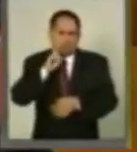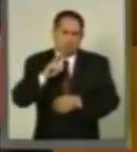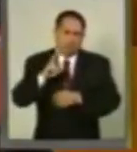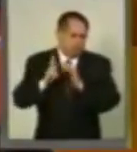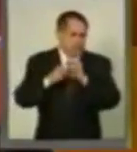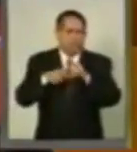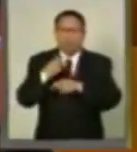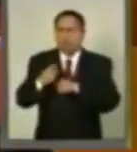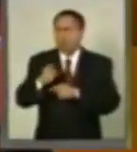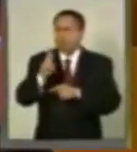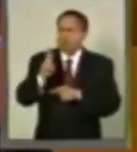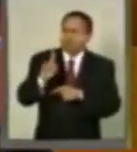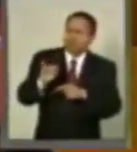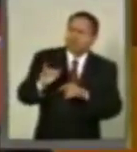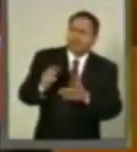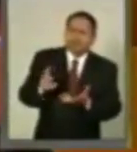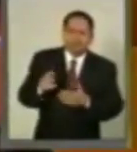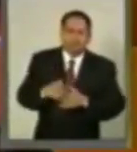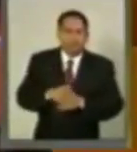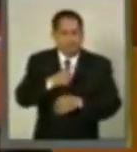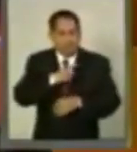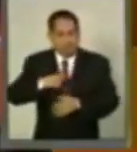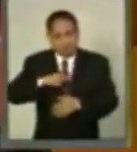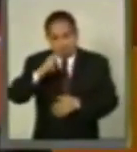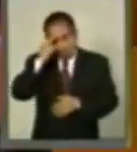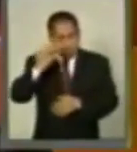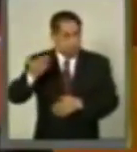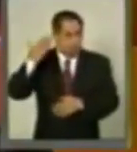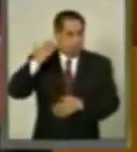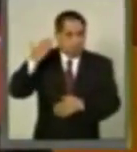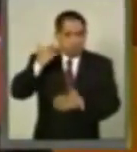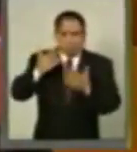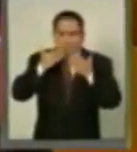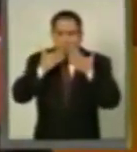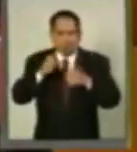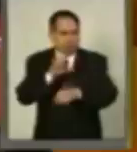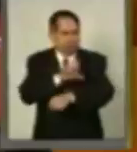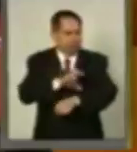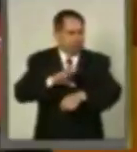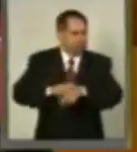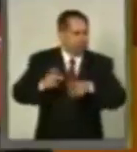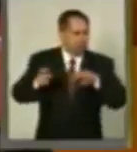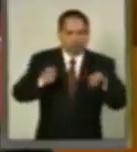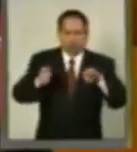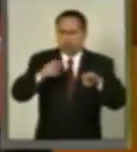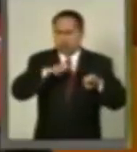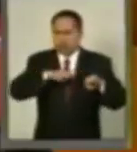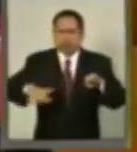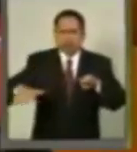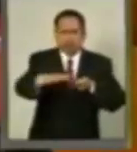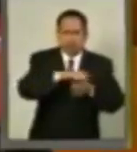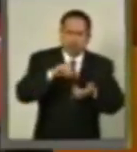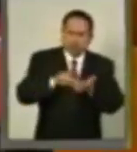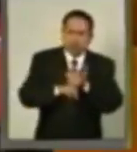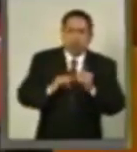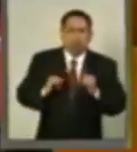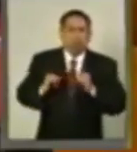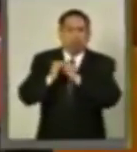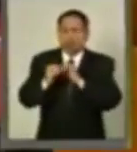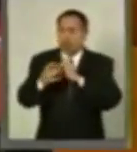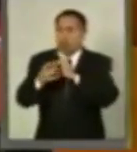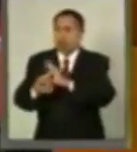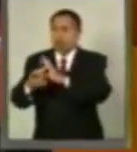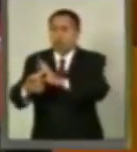nueva alternativa. Tenemos que recordar que no había ninguna coordinación entre las propias dependencias